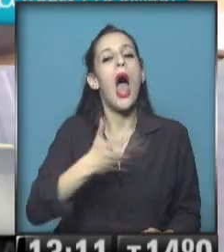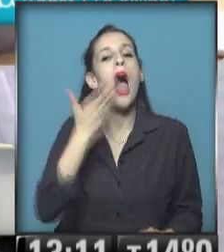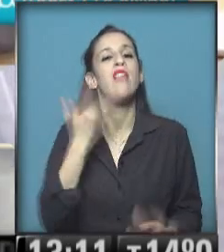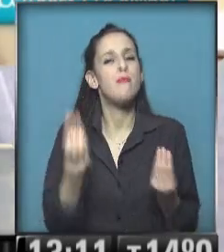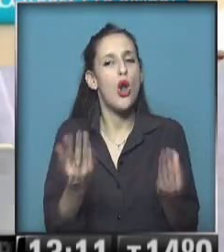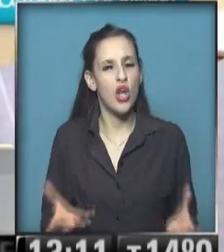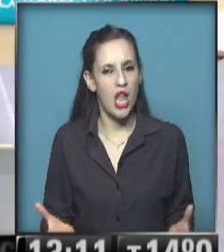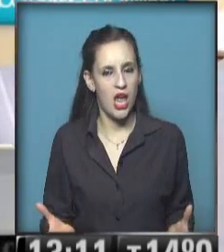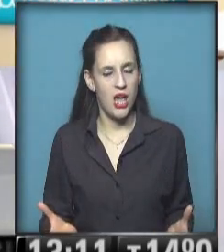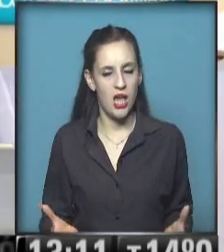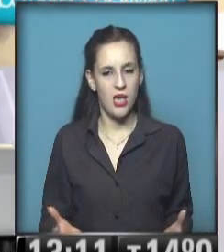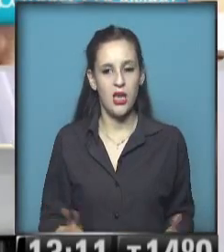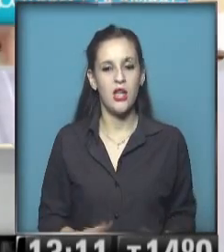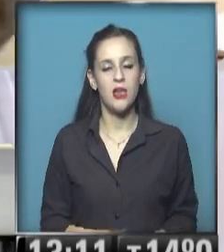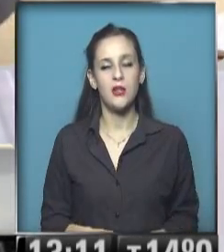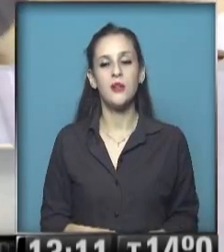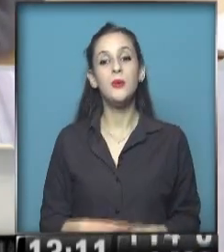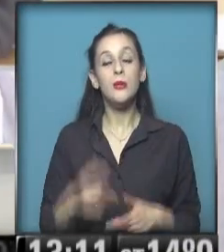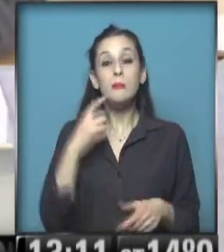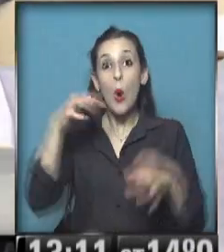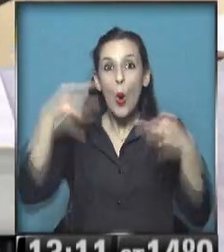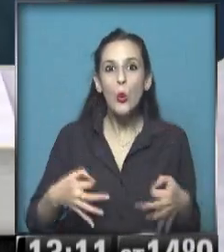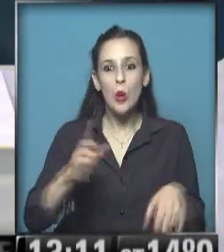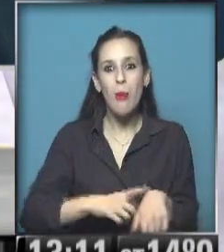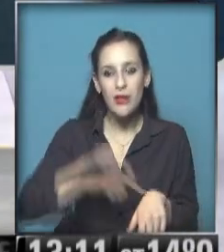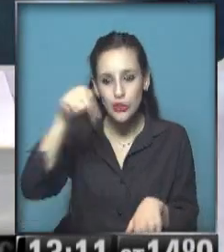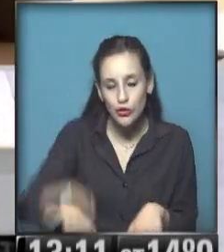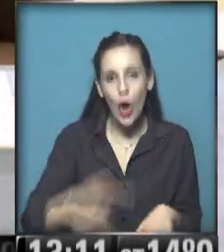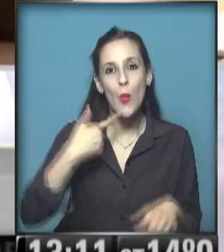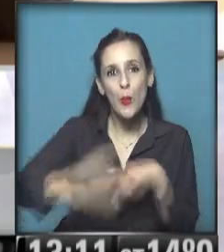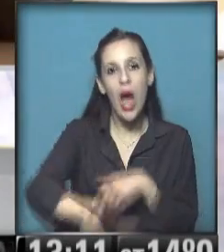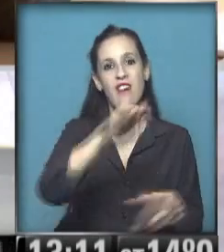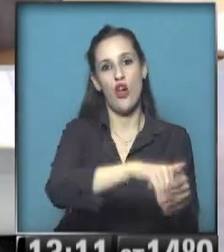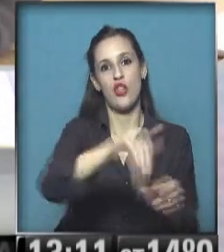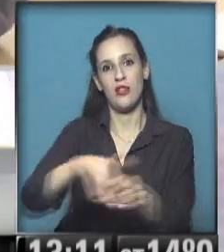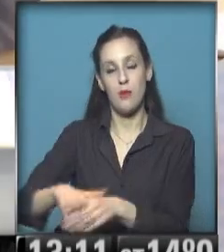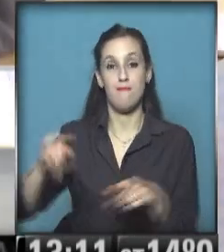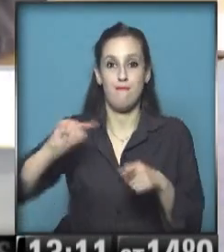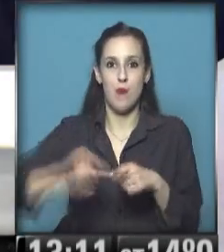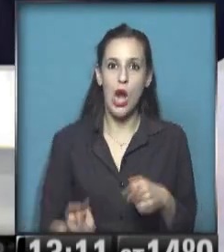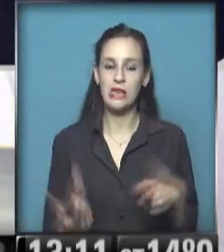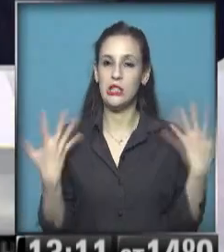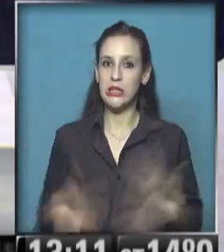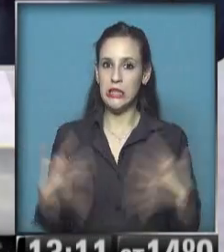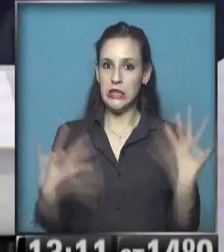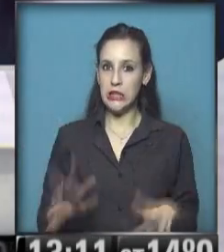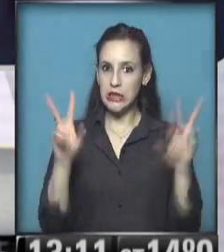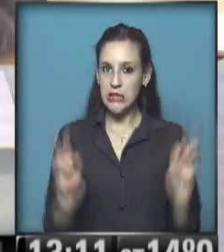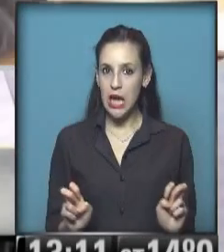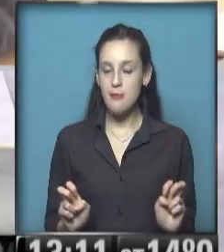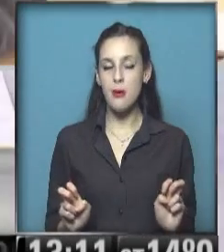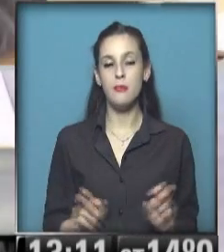momento y en un contexto político tan determinante como el que estamos, claro, atravesando, tiene exclusiva